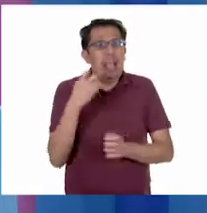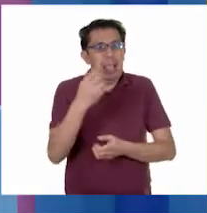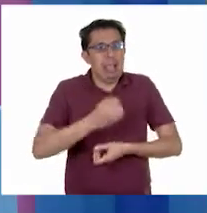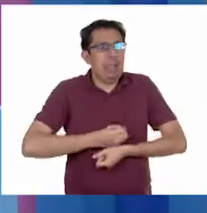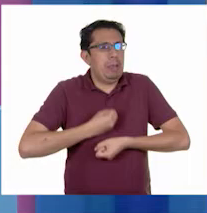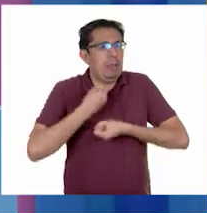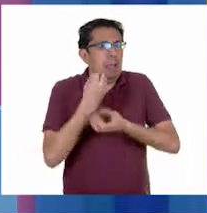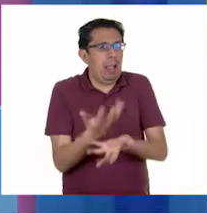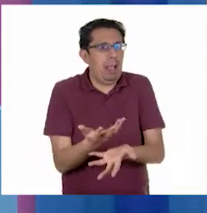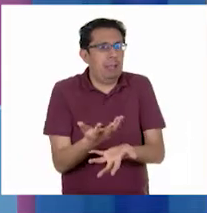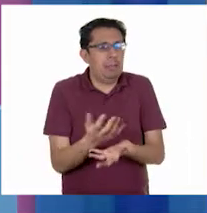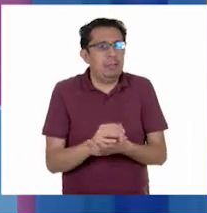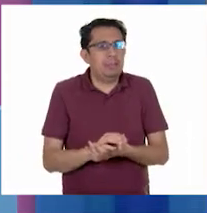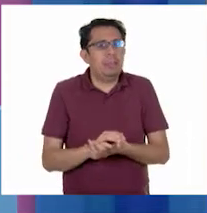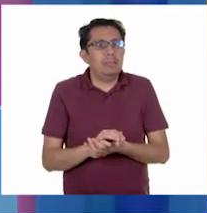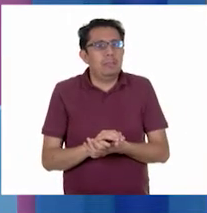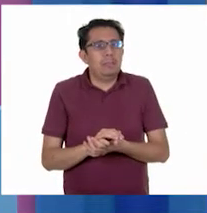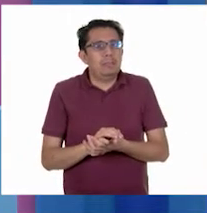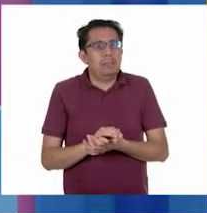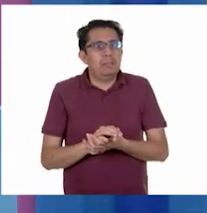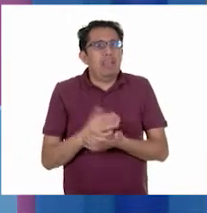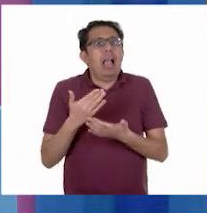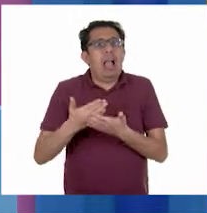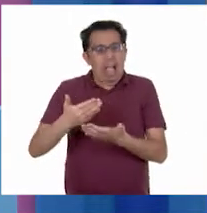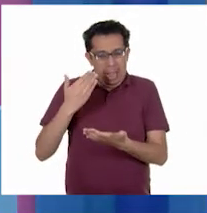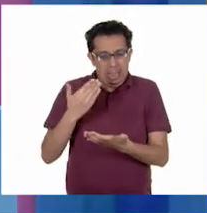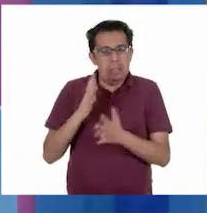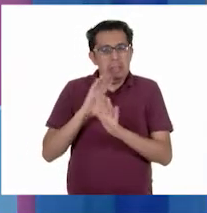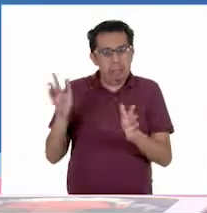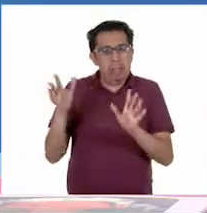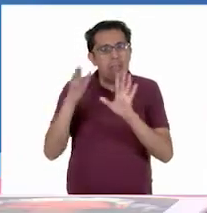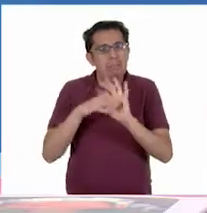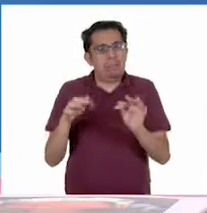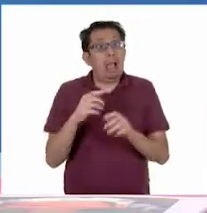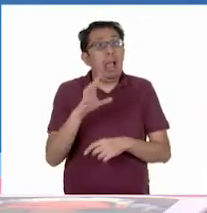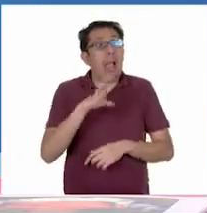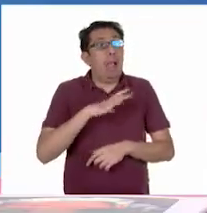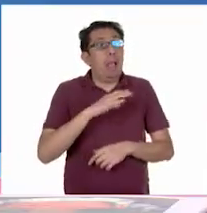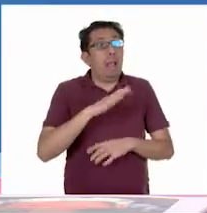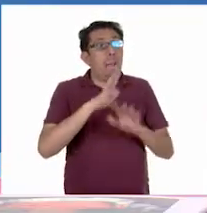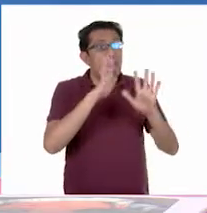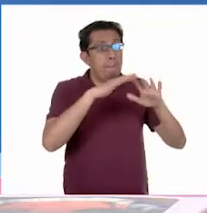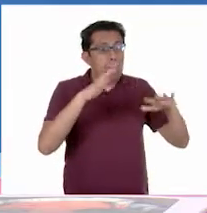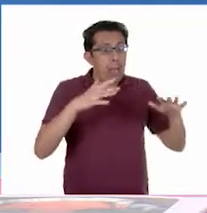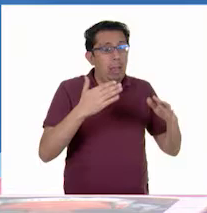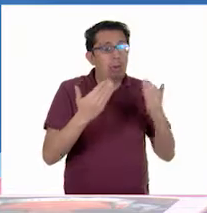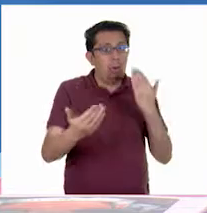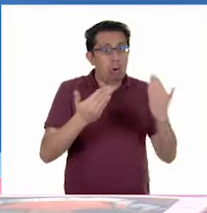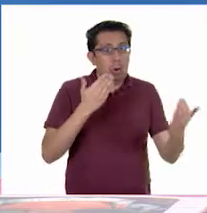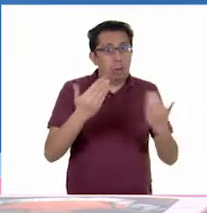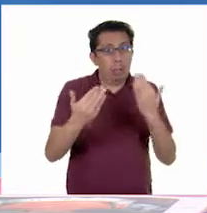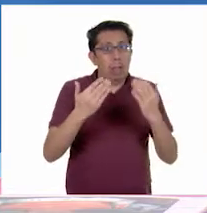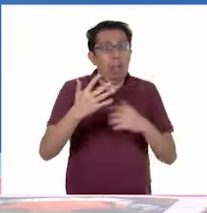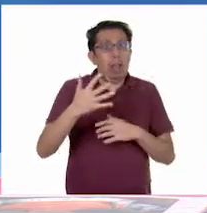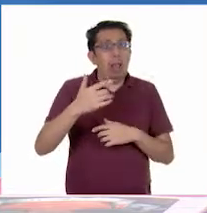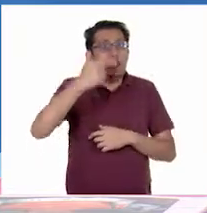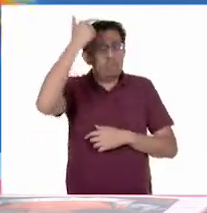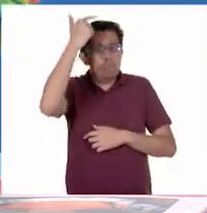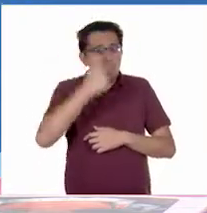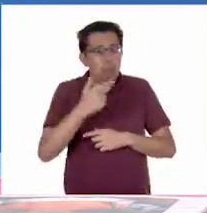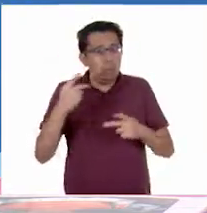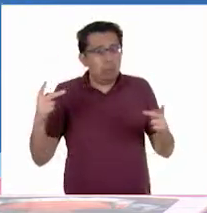haiku, como habíamos dicho, Lari, compara al mar con la noche, porque